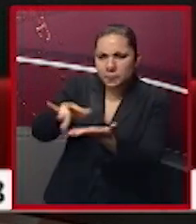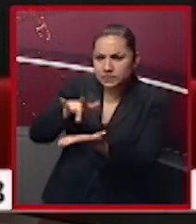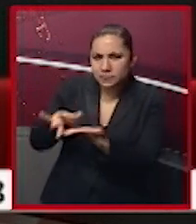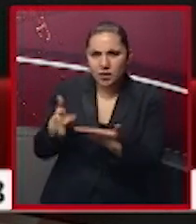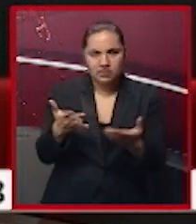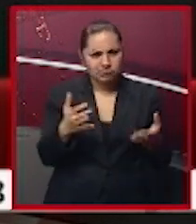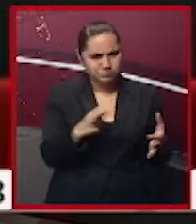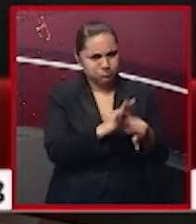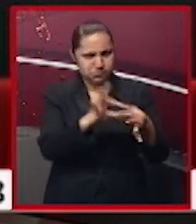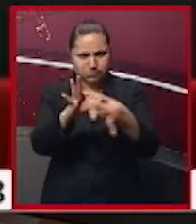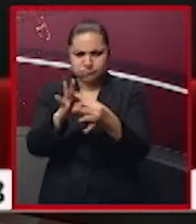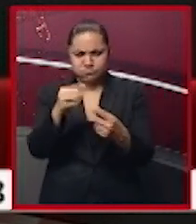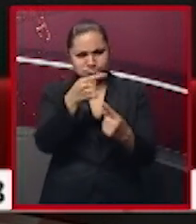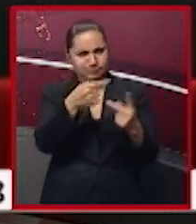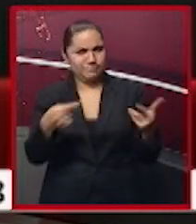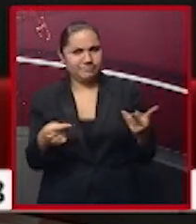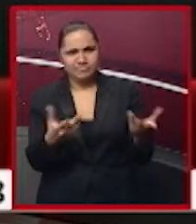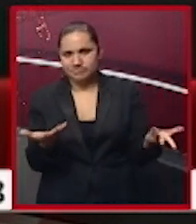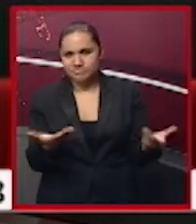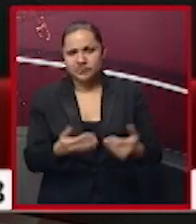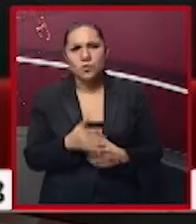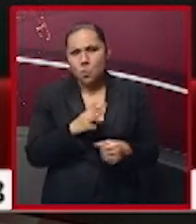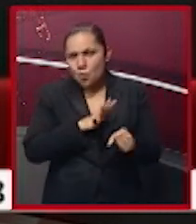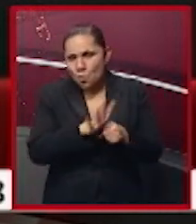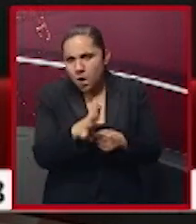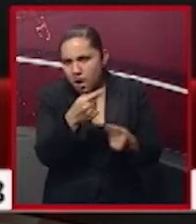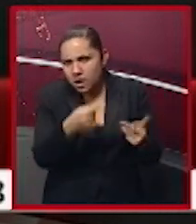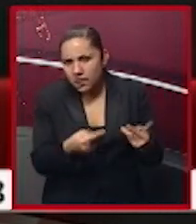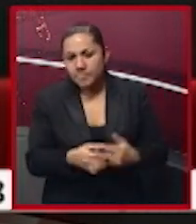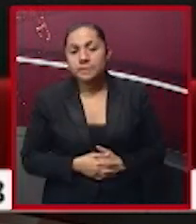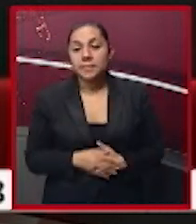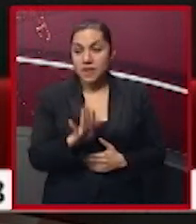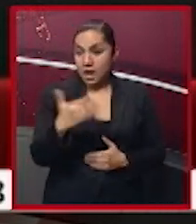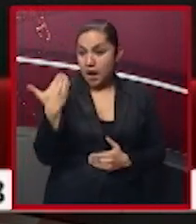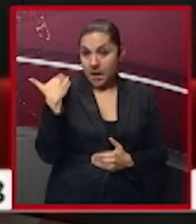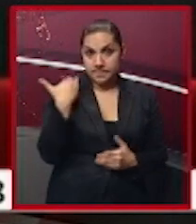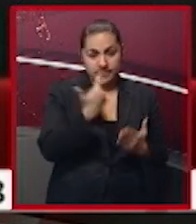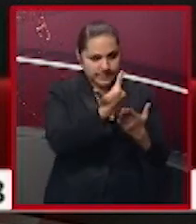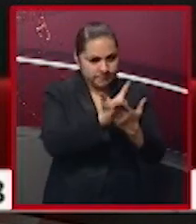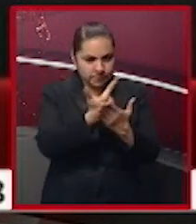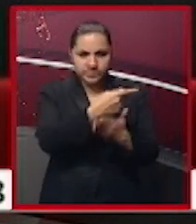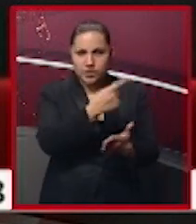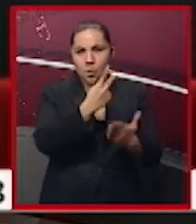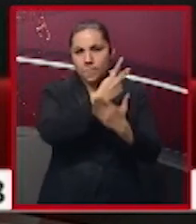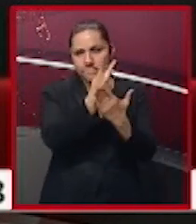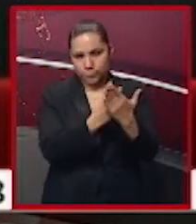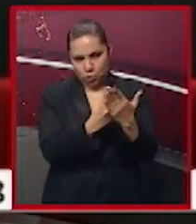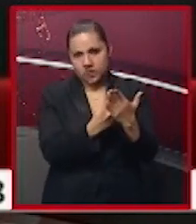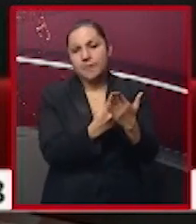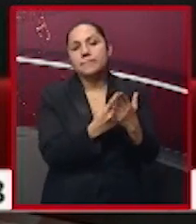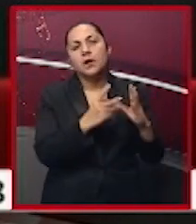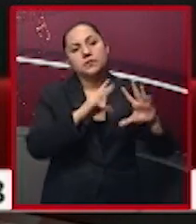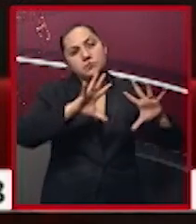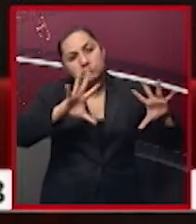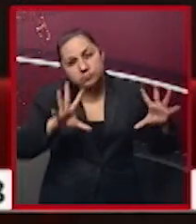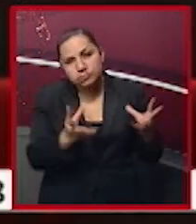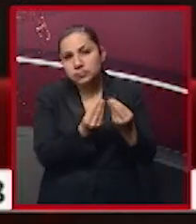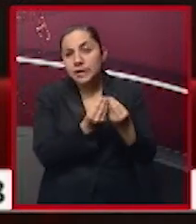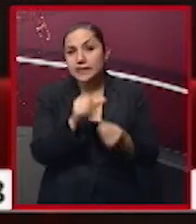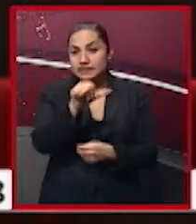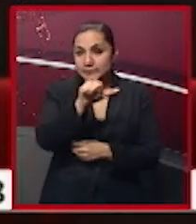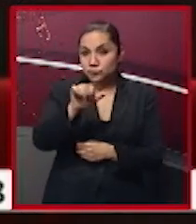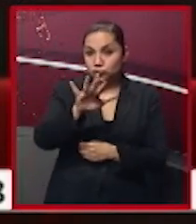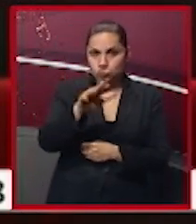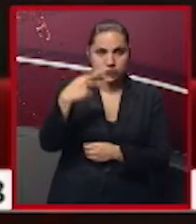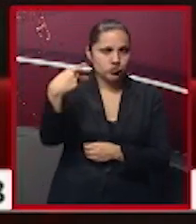que identifica casi a 6.500 programas sociales, de ellos son 150, son federales.